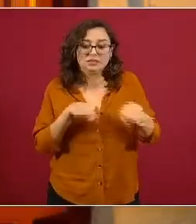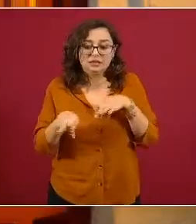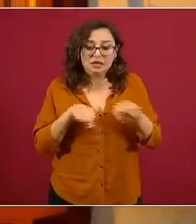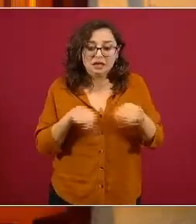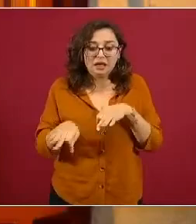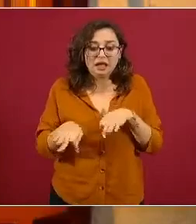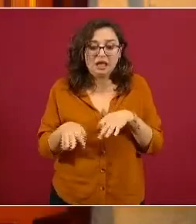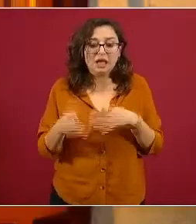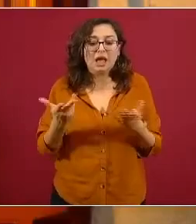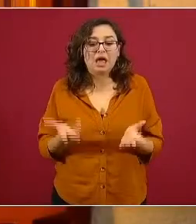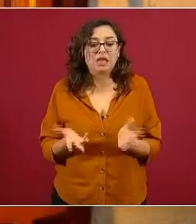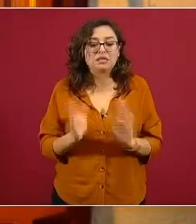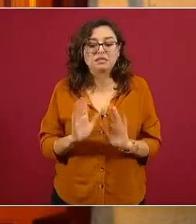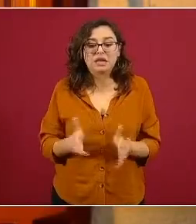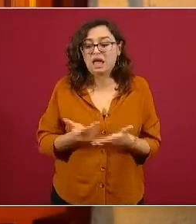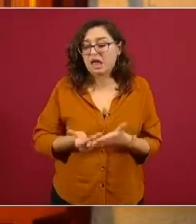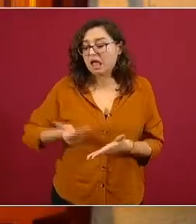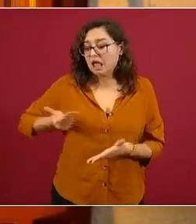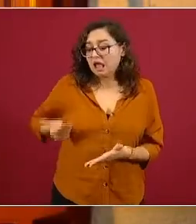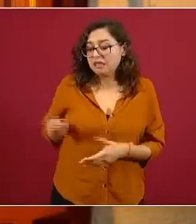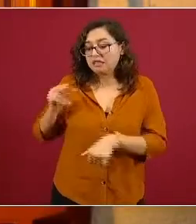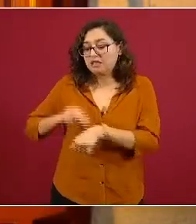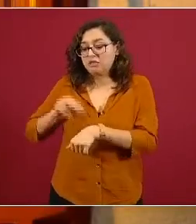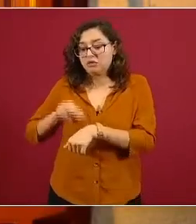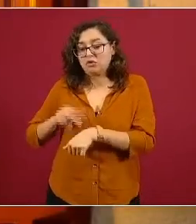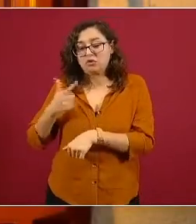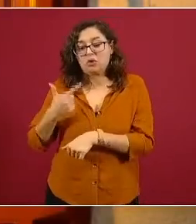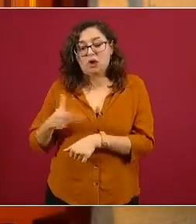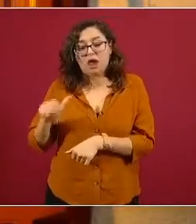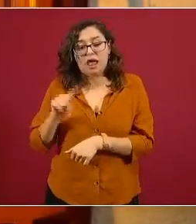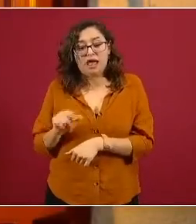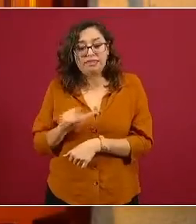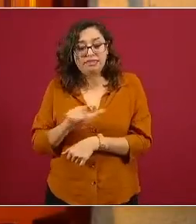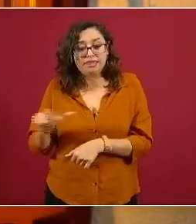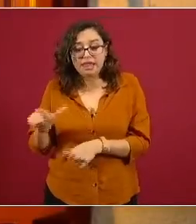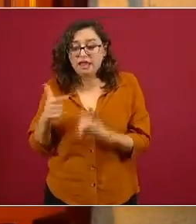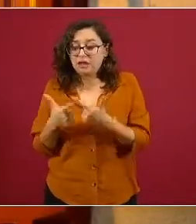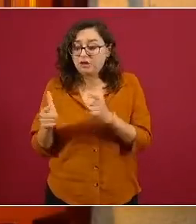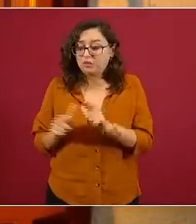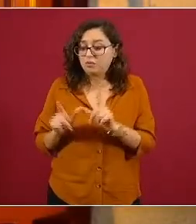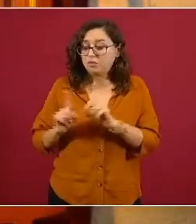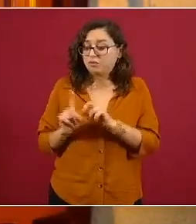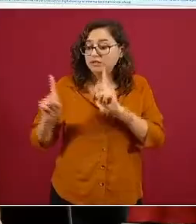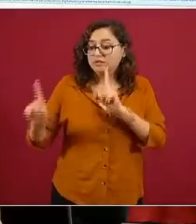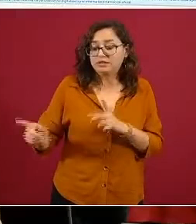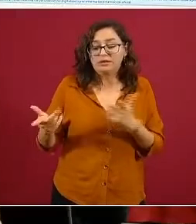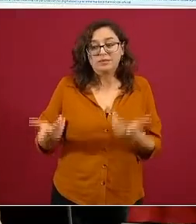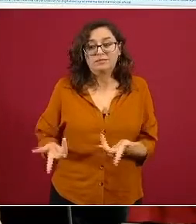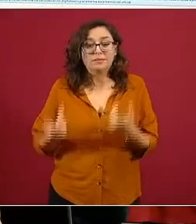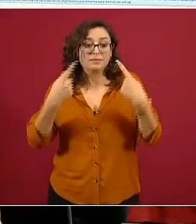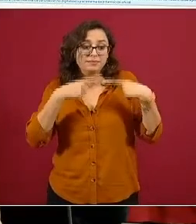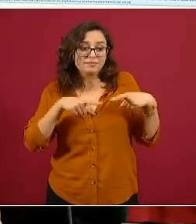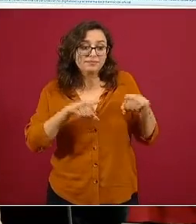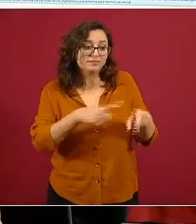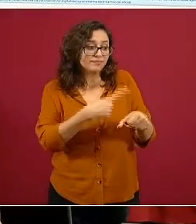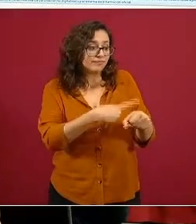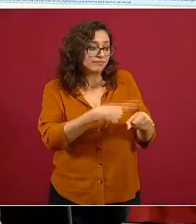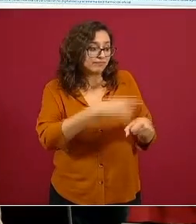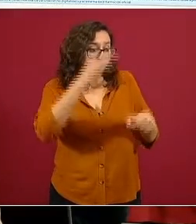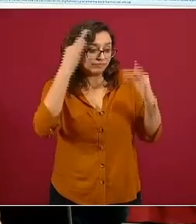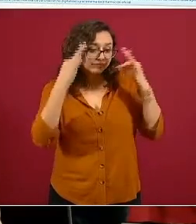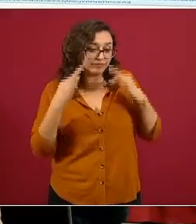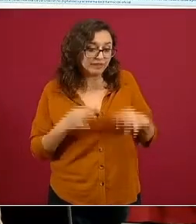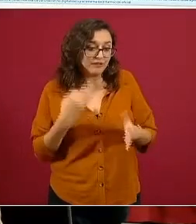la explicación del doctor López-Gatell y del grupo y la sana distancia, pues tuvieron que salir a buscar a los usuarios que no tuvieran esquema